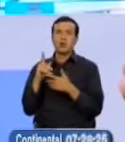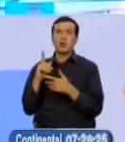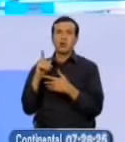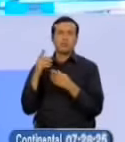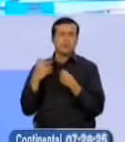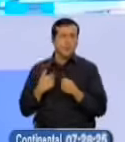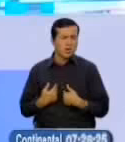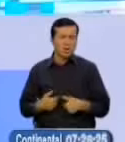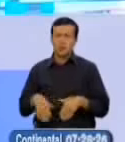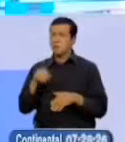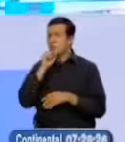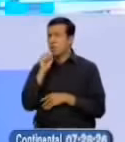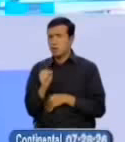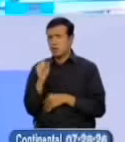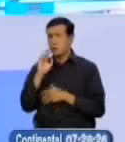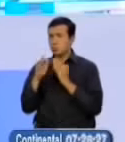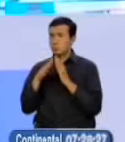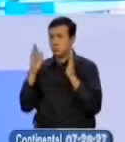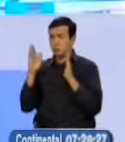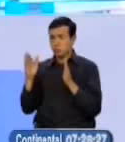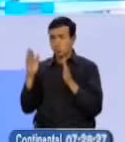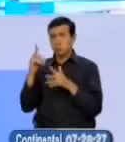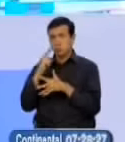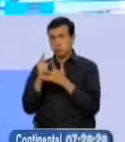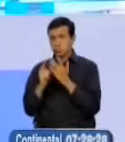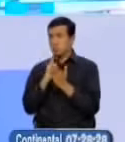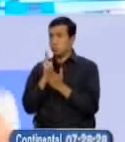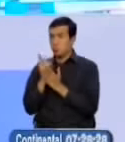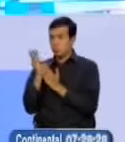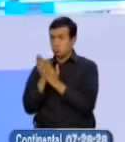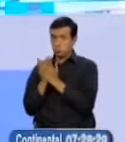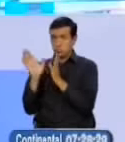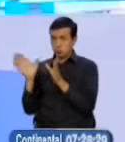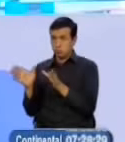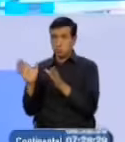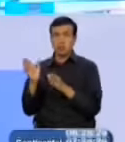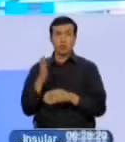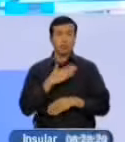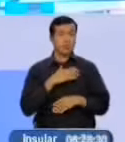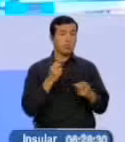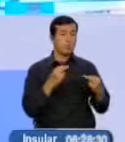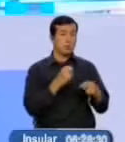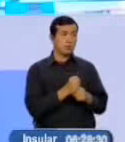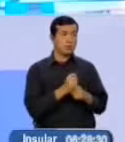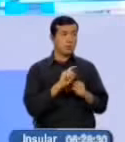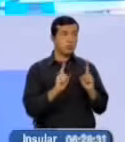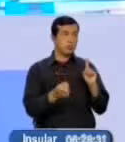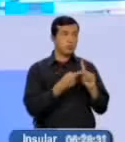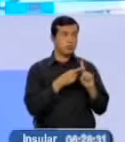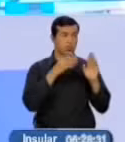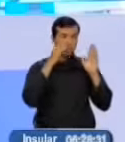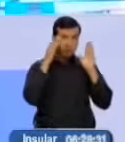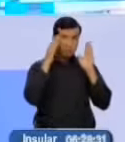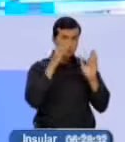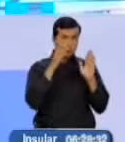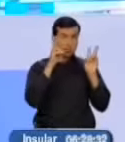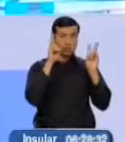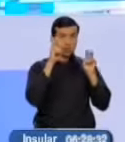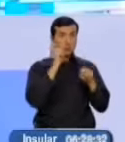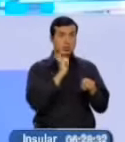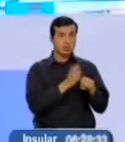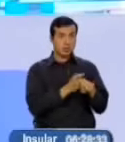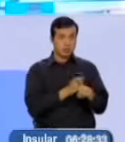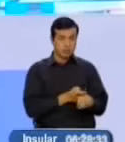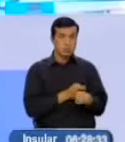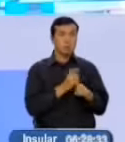estas coberturas son parte de las contingencias que presta. Cuando uno paga medicina prepagada solamente es atención en áreas específicas